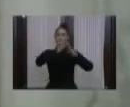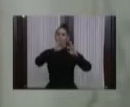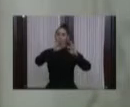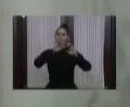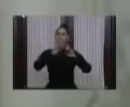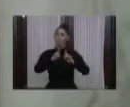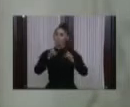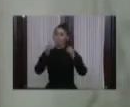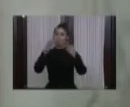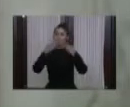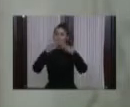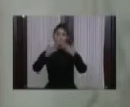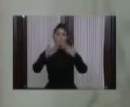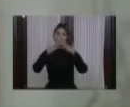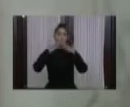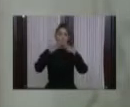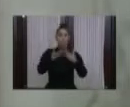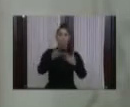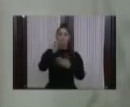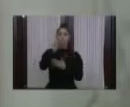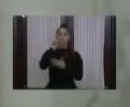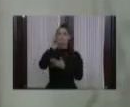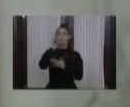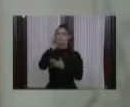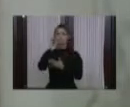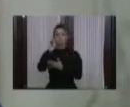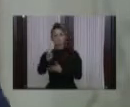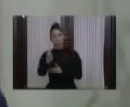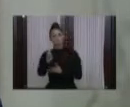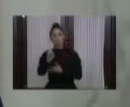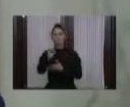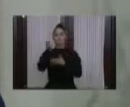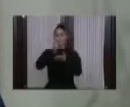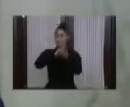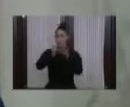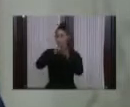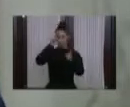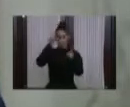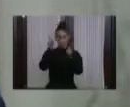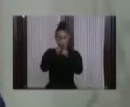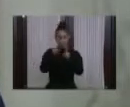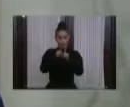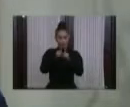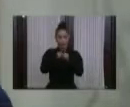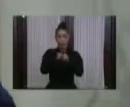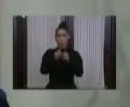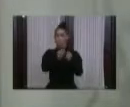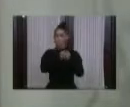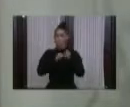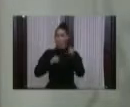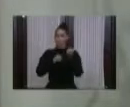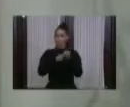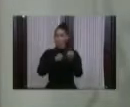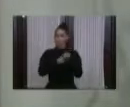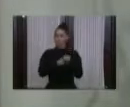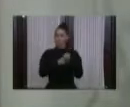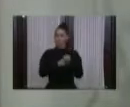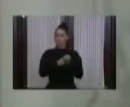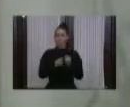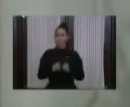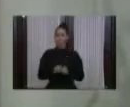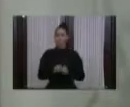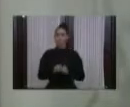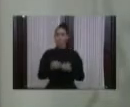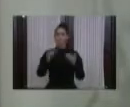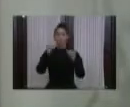hoy gameto y lo que tenemos de esa época de aquí al inicio no nos queda